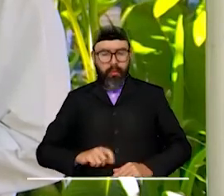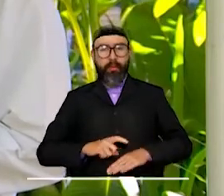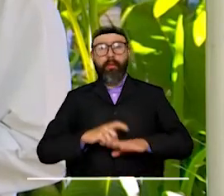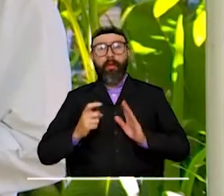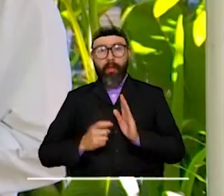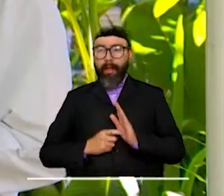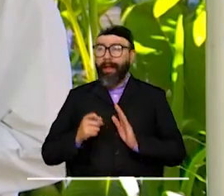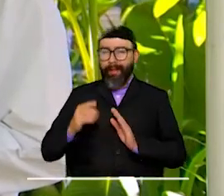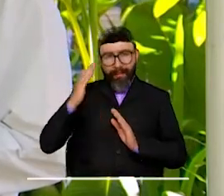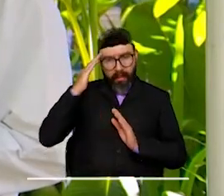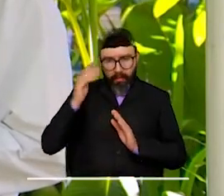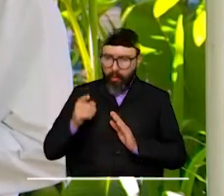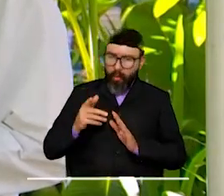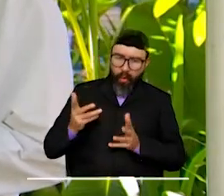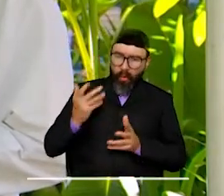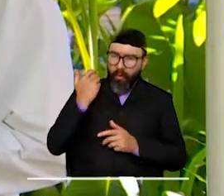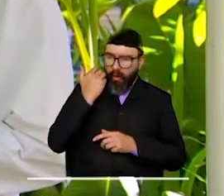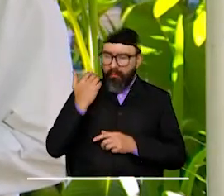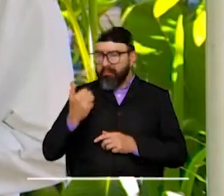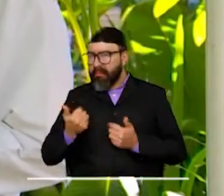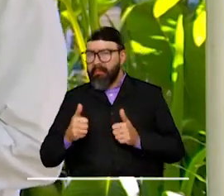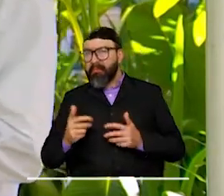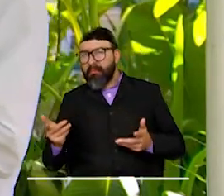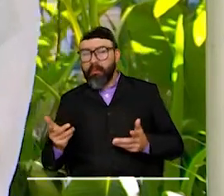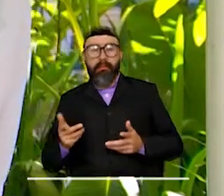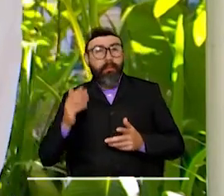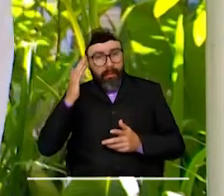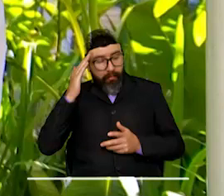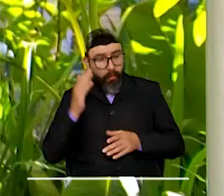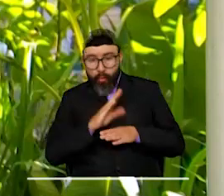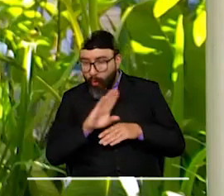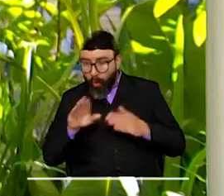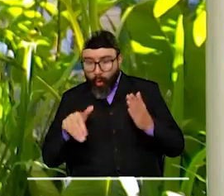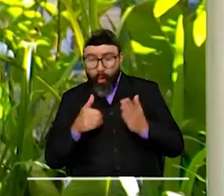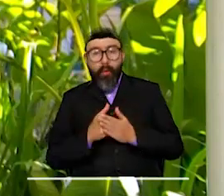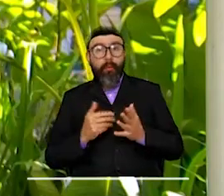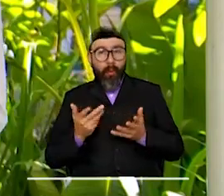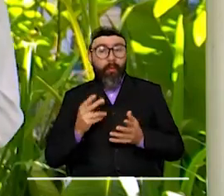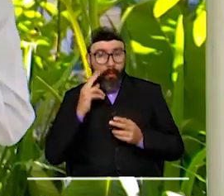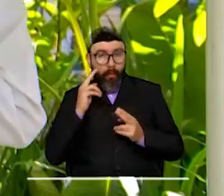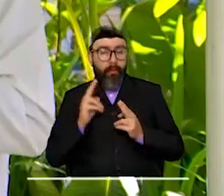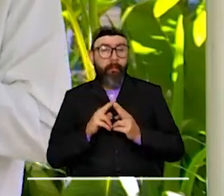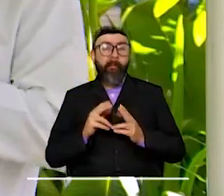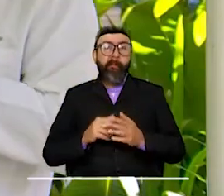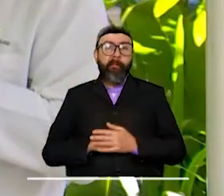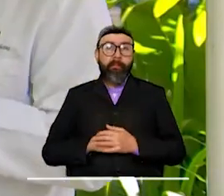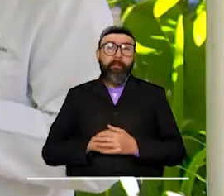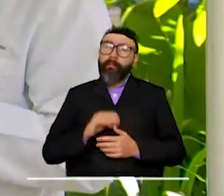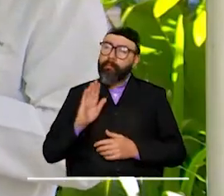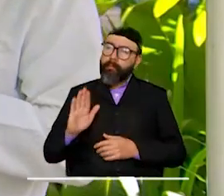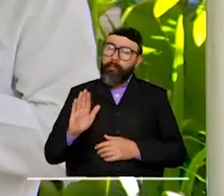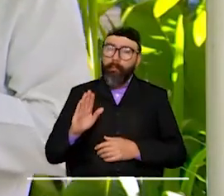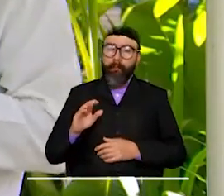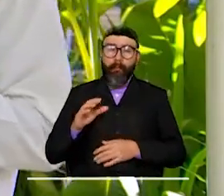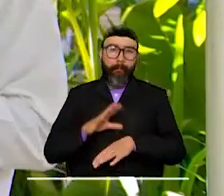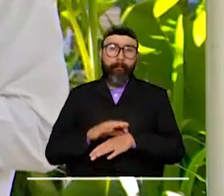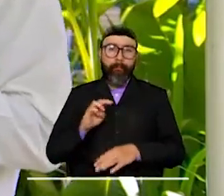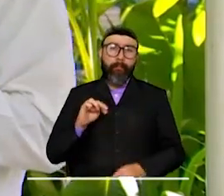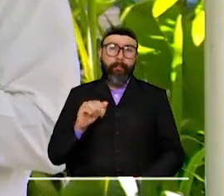de cómo se encuentra, pero cómo se encuentran todos los órganos en general. Doctor Mauricio, una pregunta.